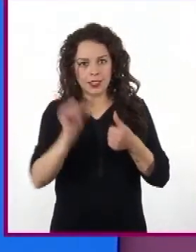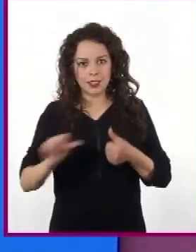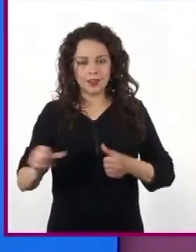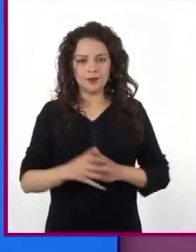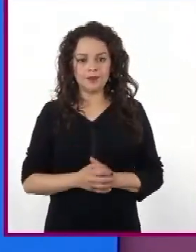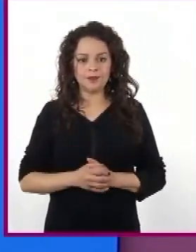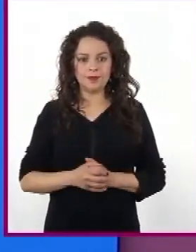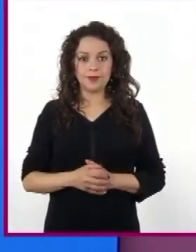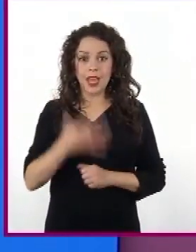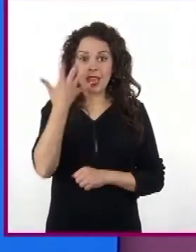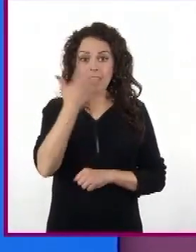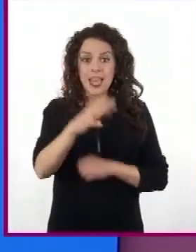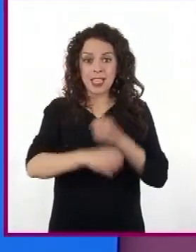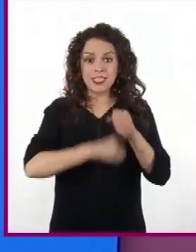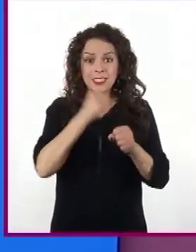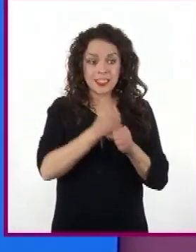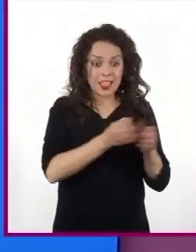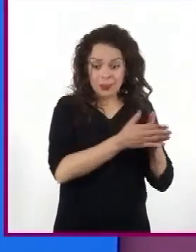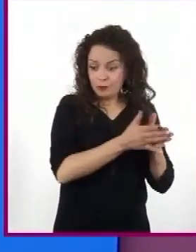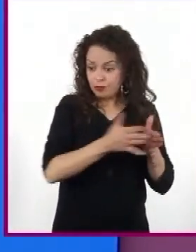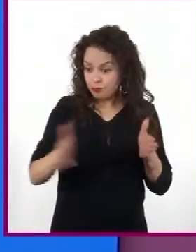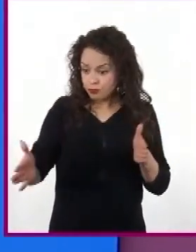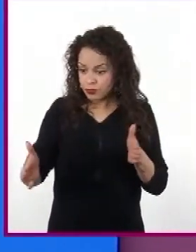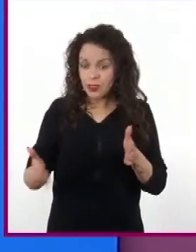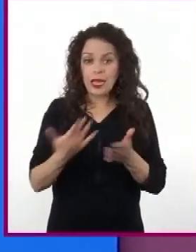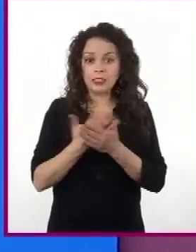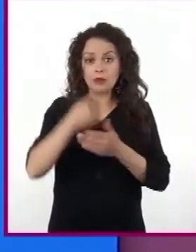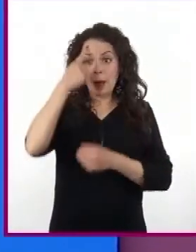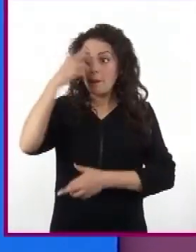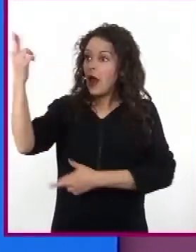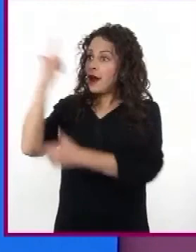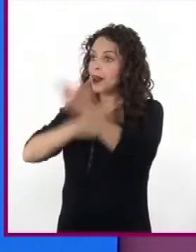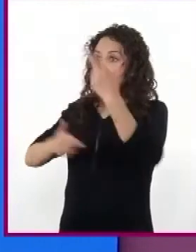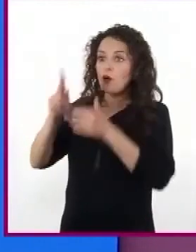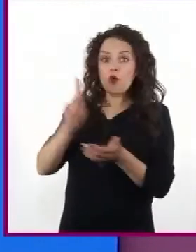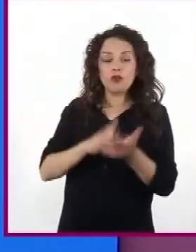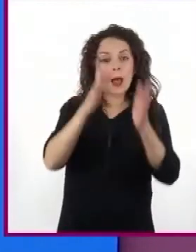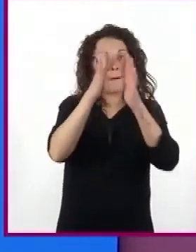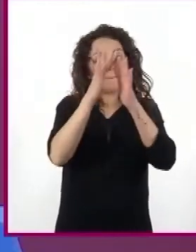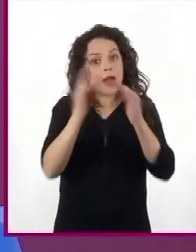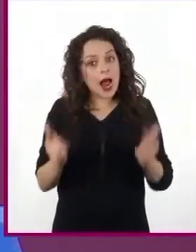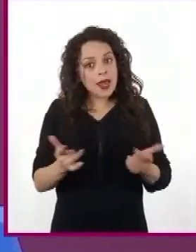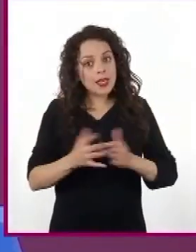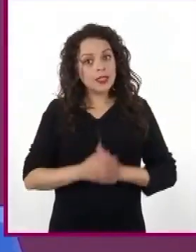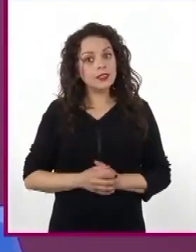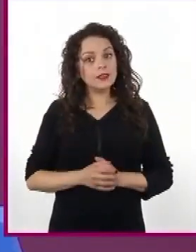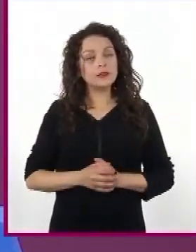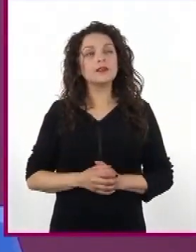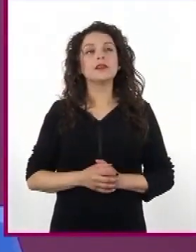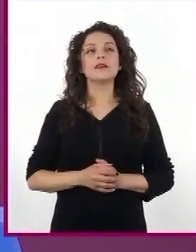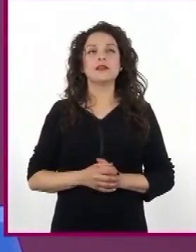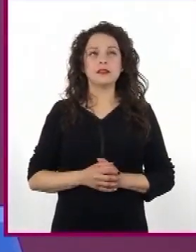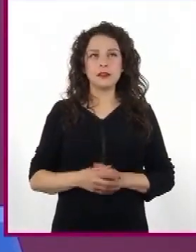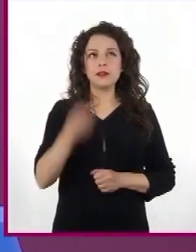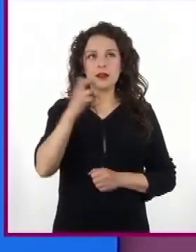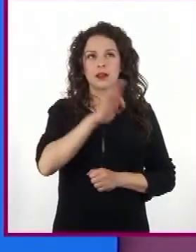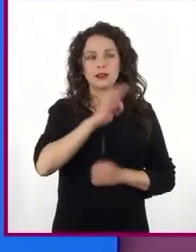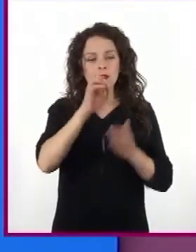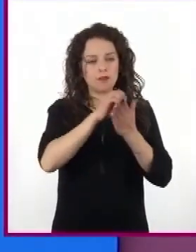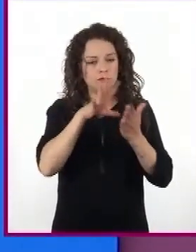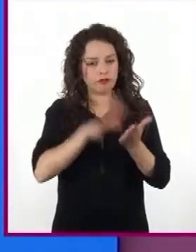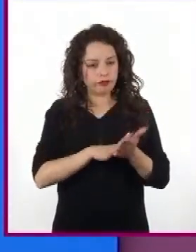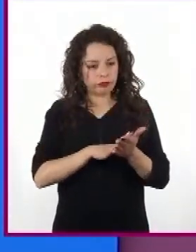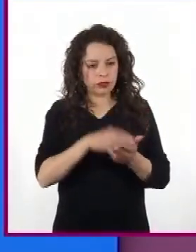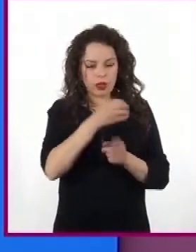Pasaron 10 años para que volviera otra vez a París. Profesor, ¿de esta manera podríamos señalar aspectos de su